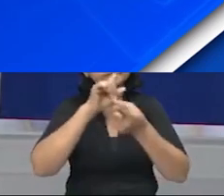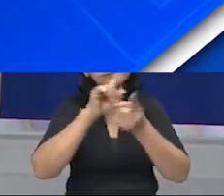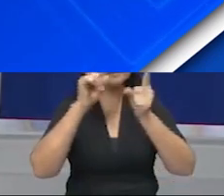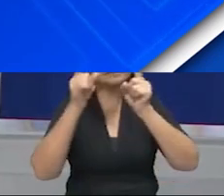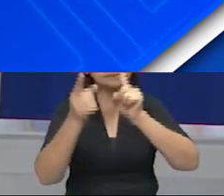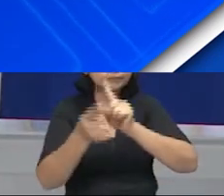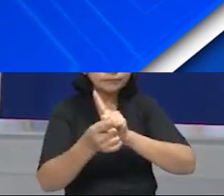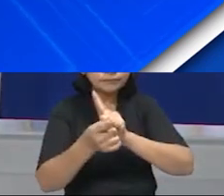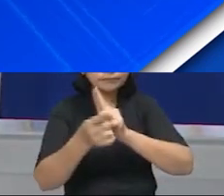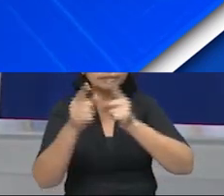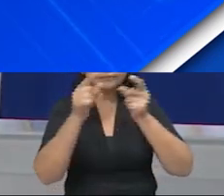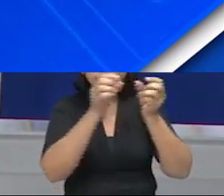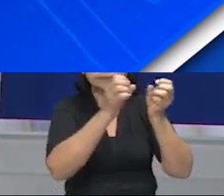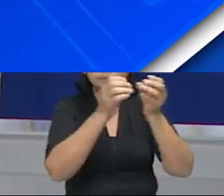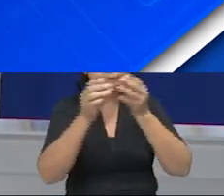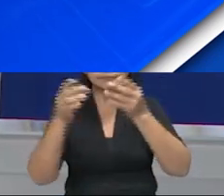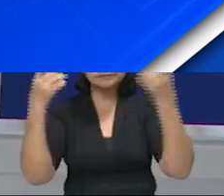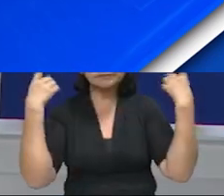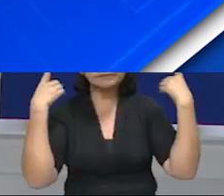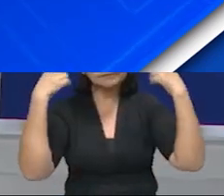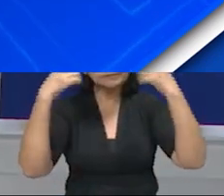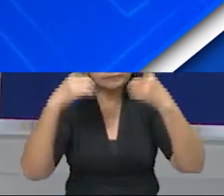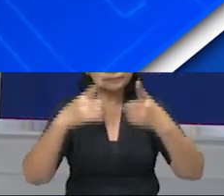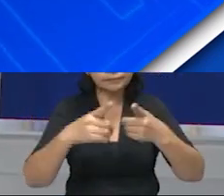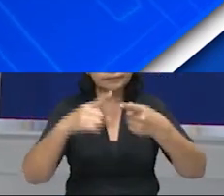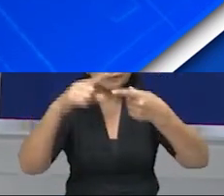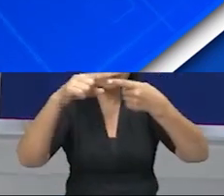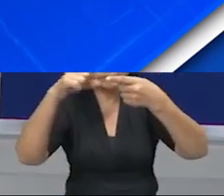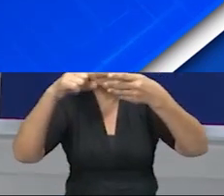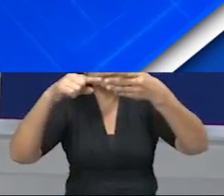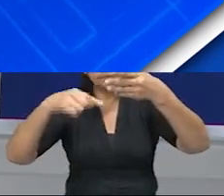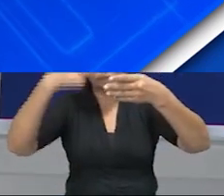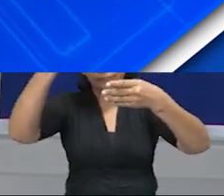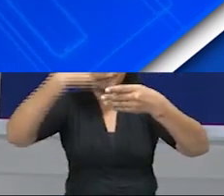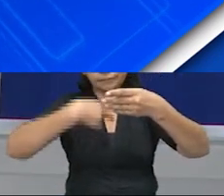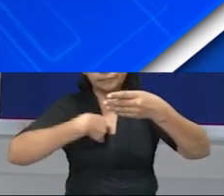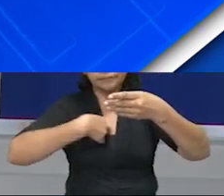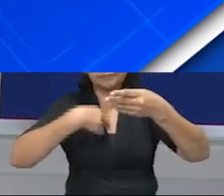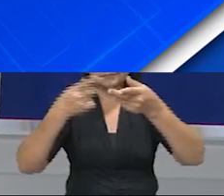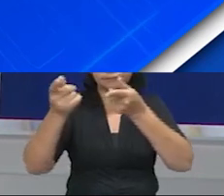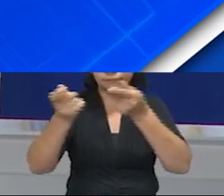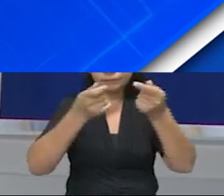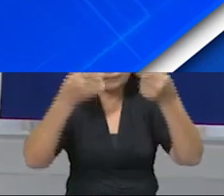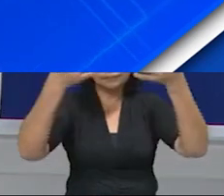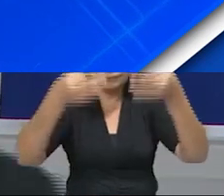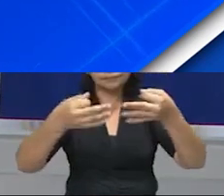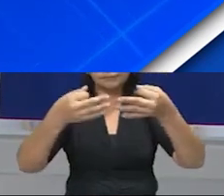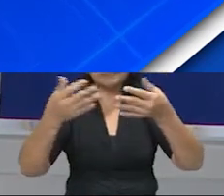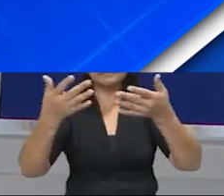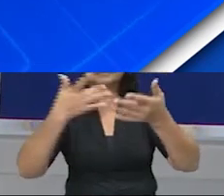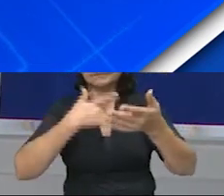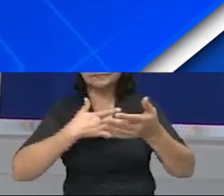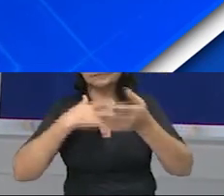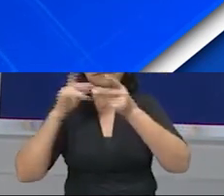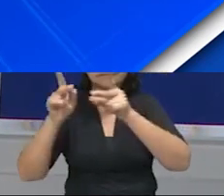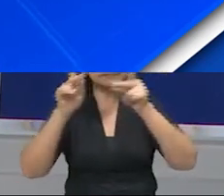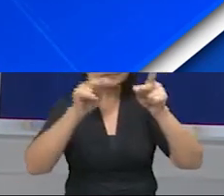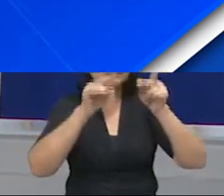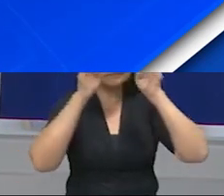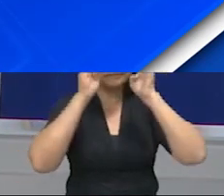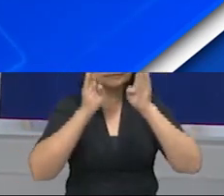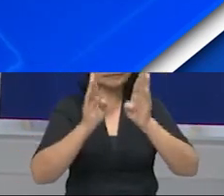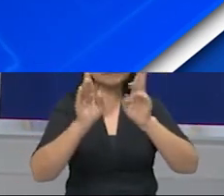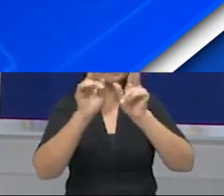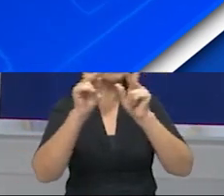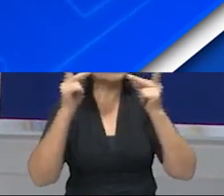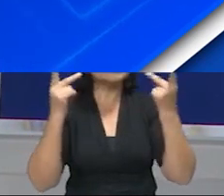reformar sus órganos de dirección para que estos se ajusten a las demandas y al servicio